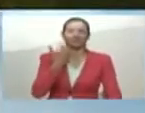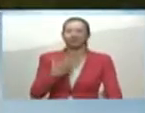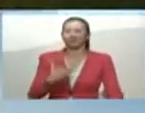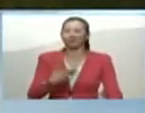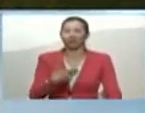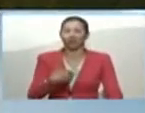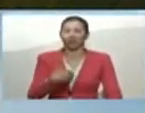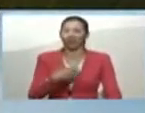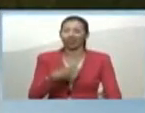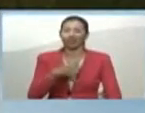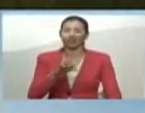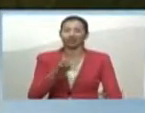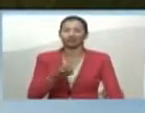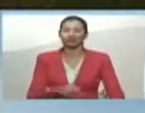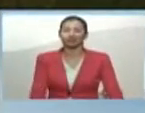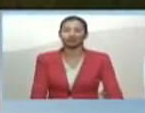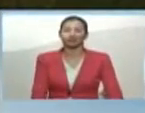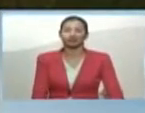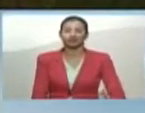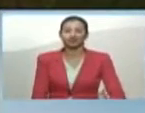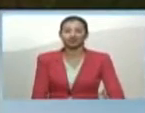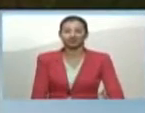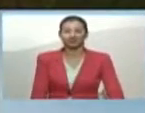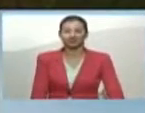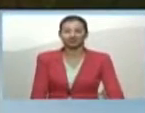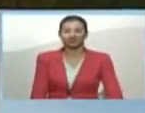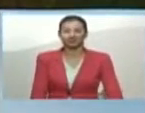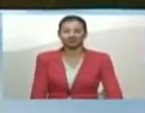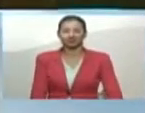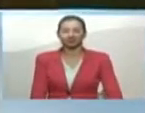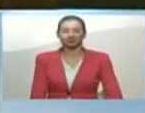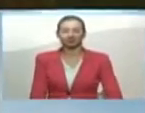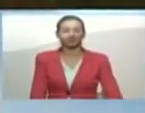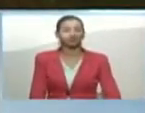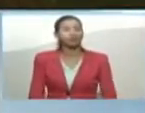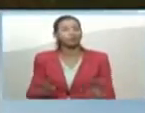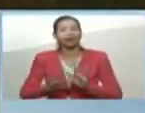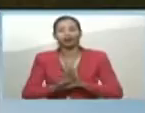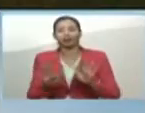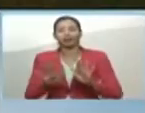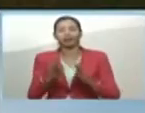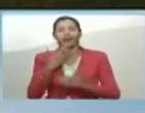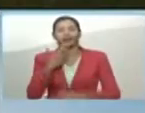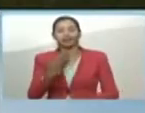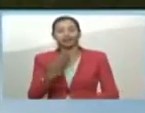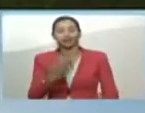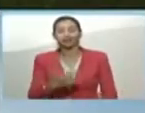Así es. Más nada. Gracias.